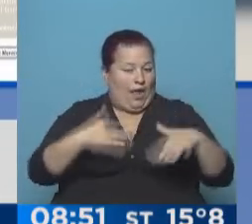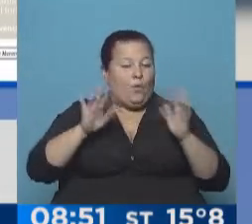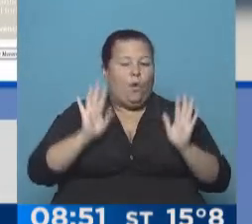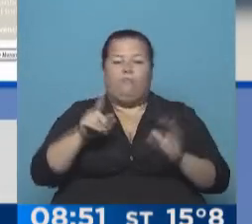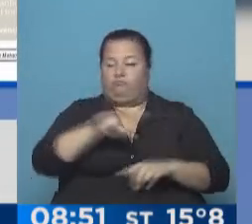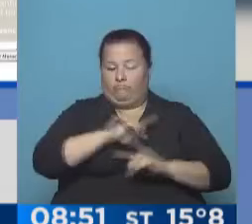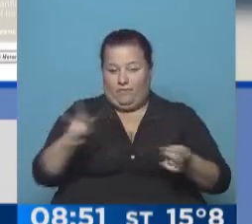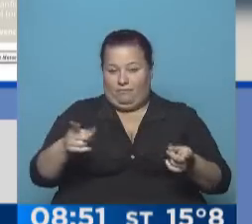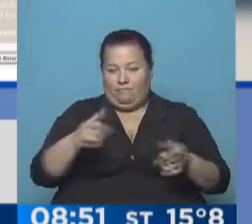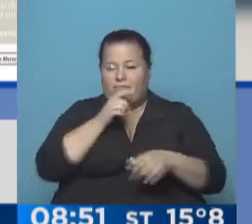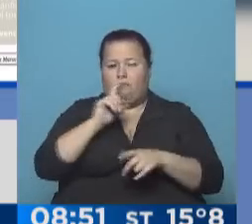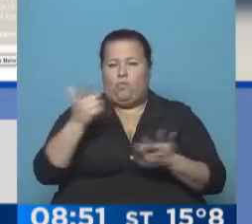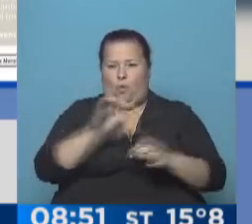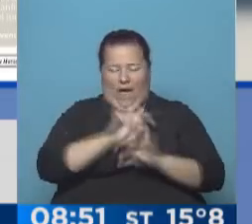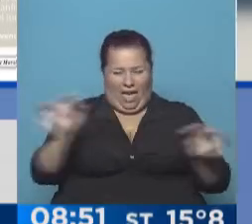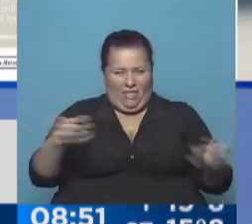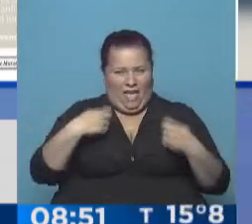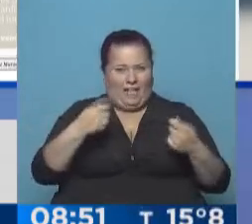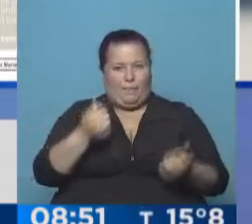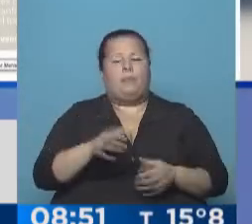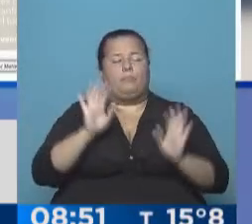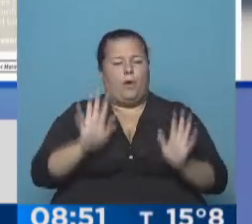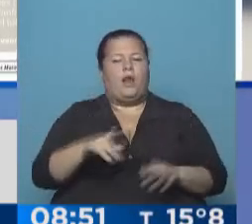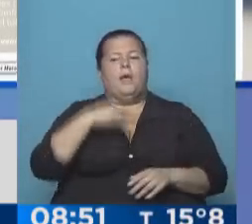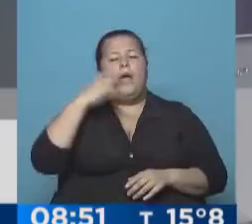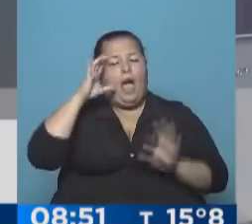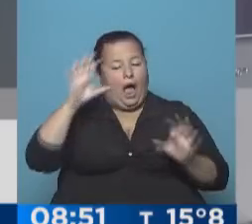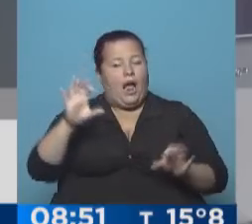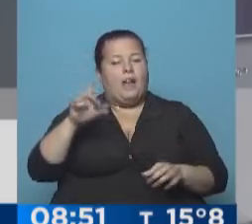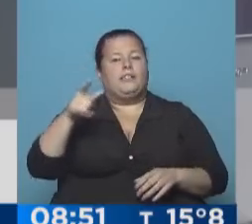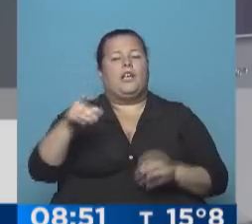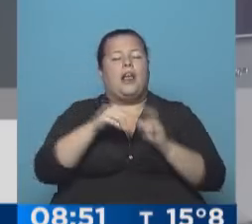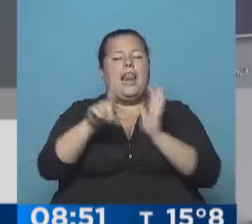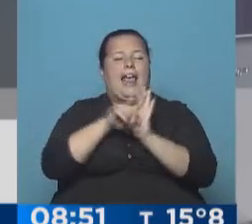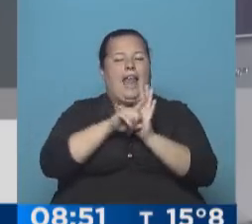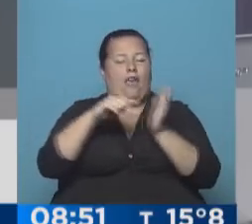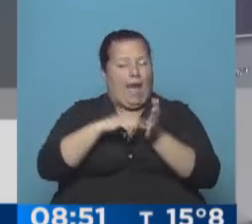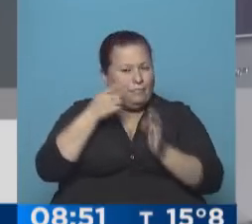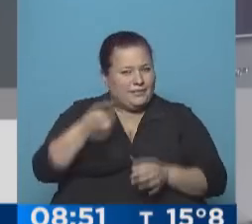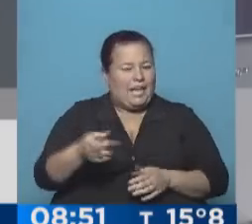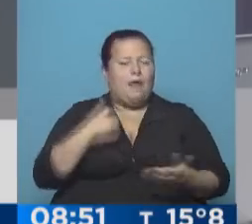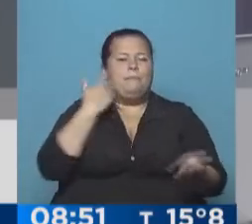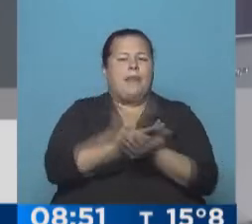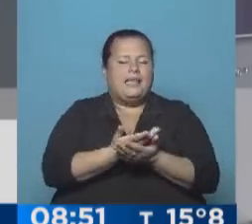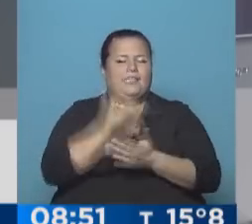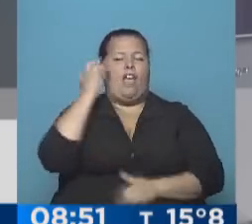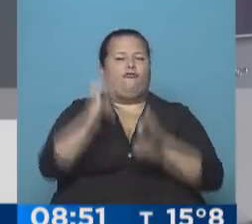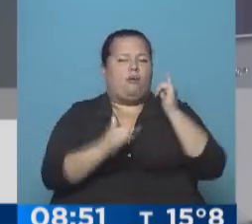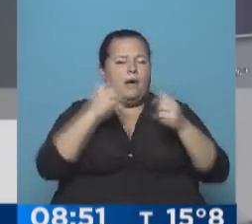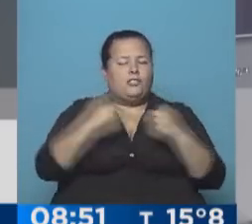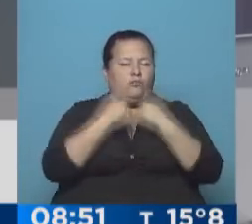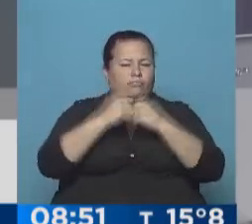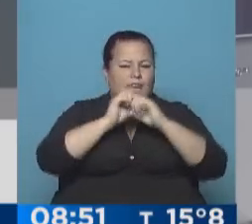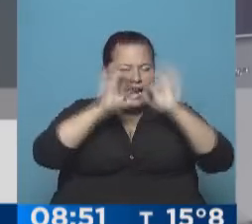no lo educación usa. Prácticamente no ha usado nada. Ahora, sí, Muñoz, recordemos, Fernando Muñoz, legislador porteño, que presentó ese informe, el seguimiento